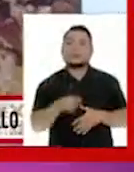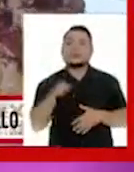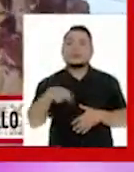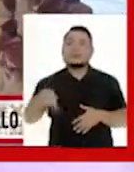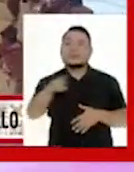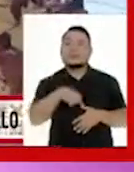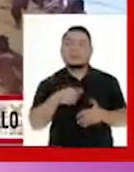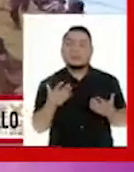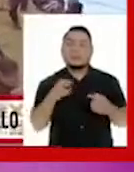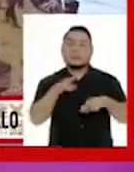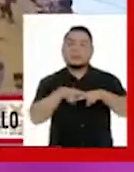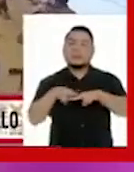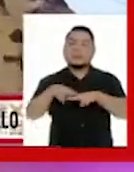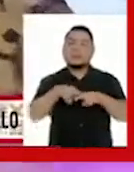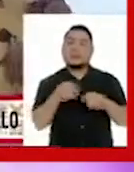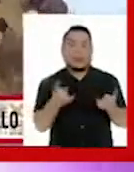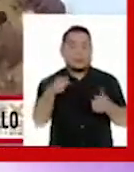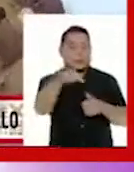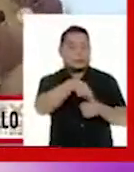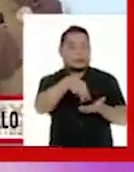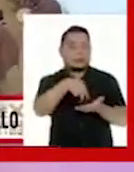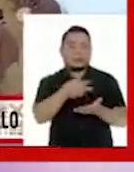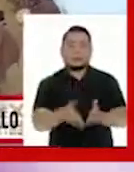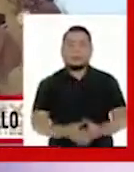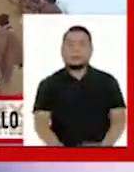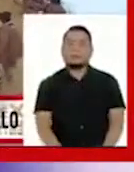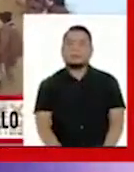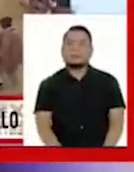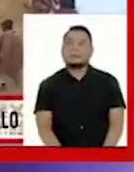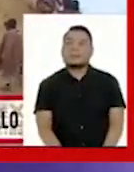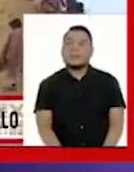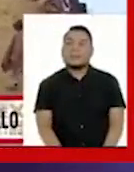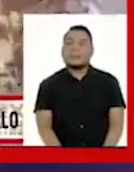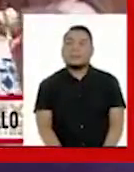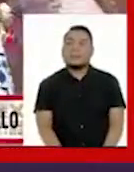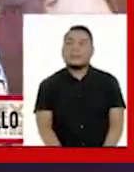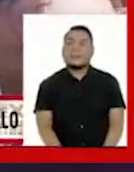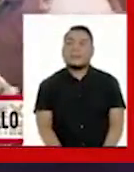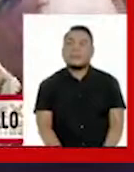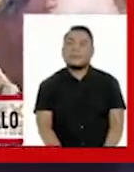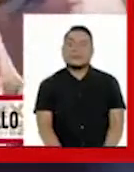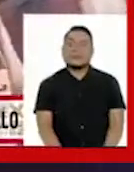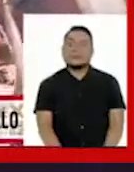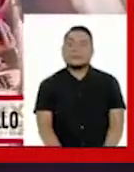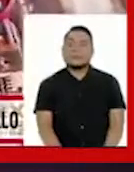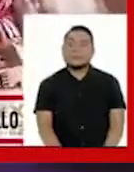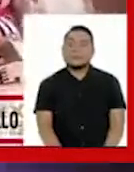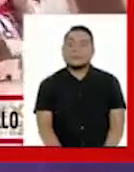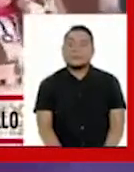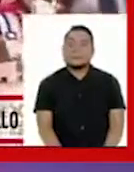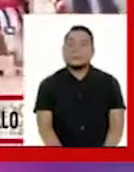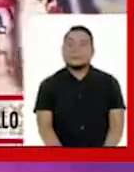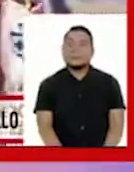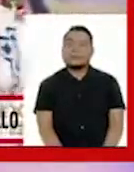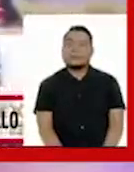hecho natural que exista esta ley de apología al terrorismo, que permite abusos como este, que... Sin ninguna duda, o sea, digamos,